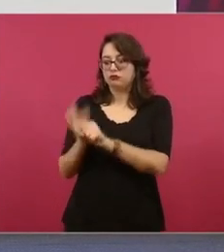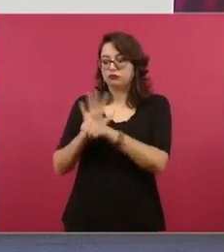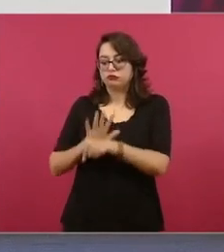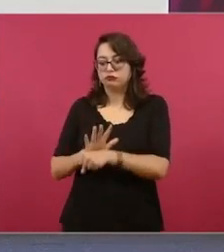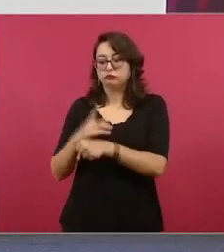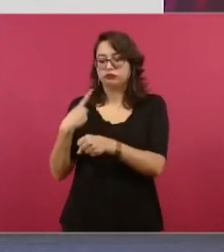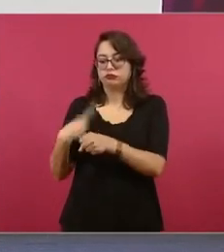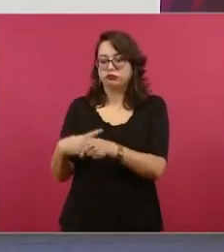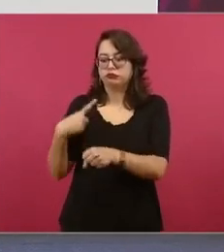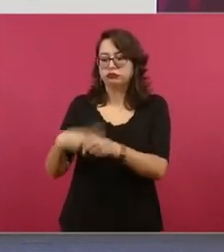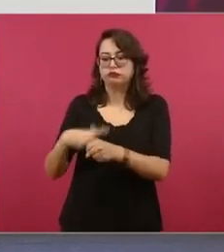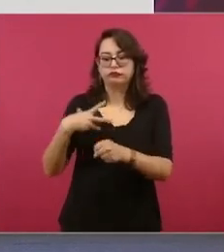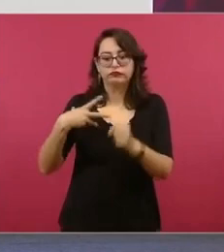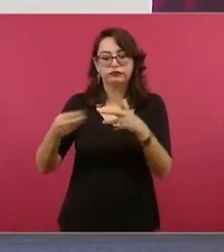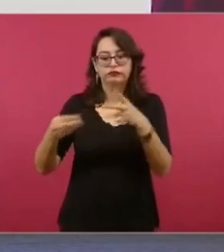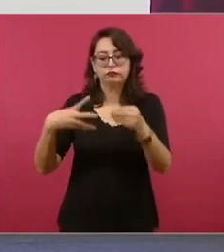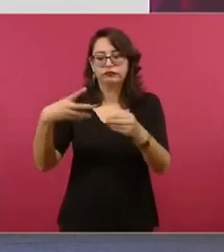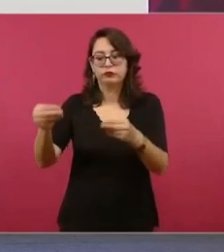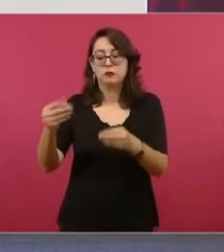el 22,